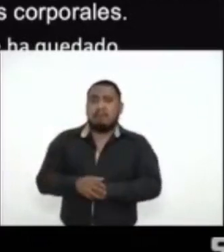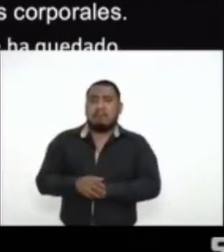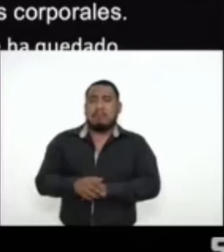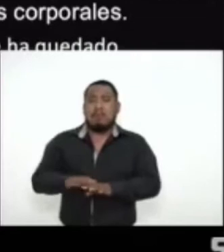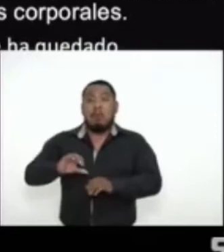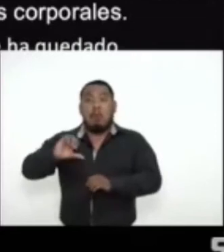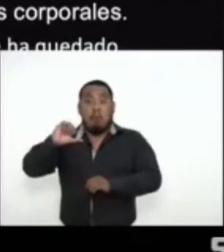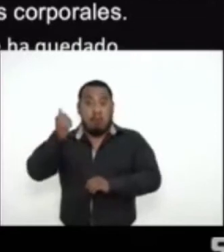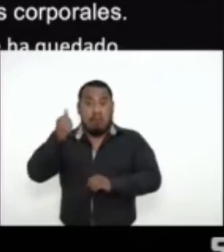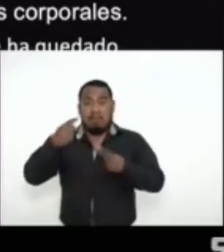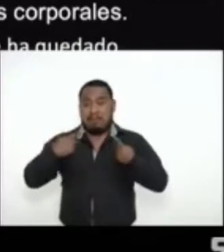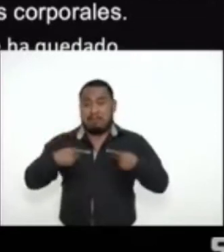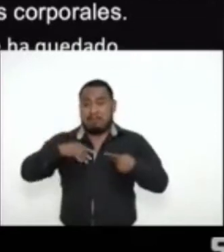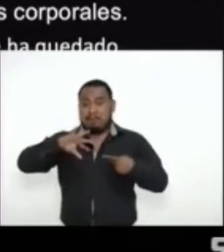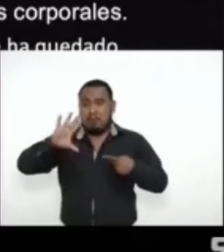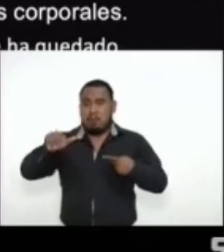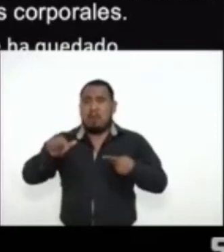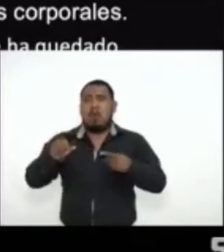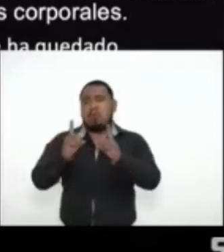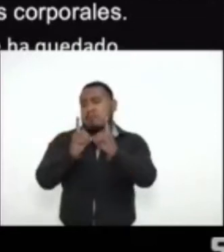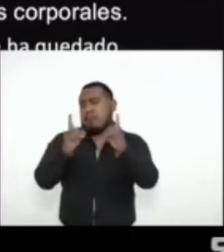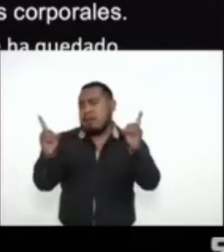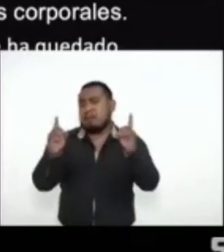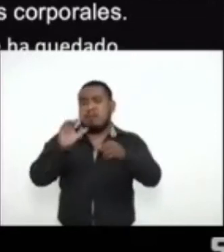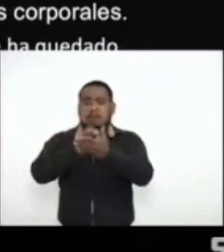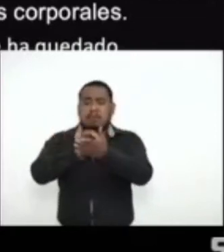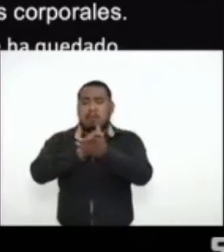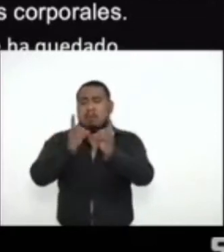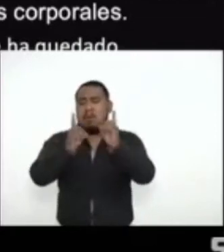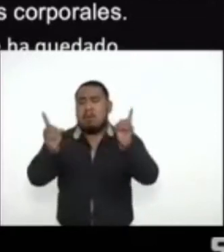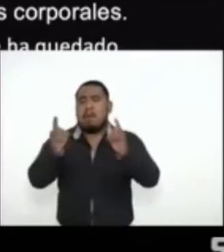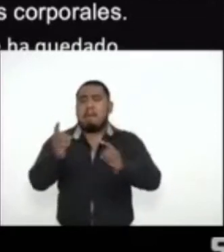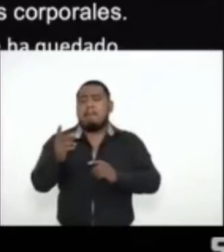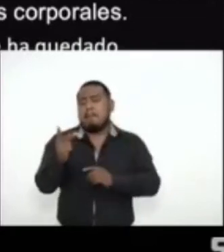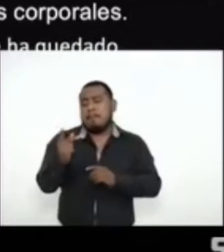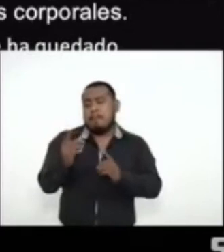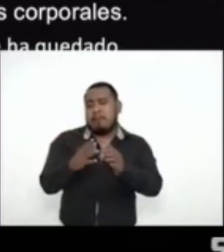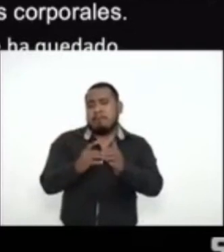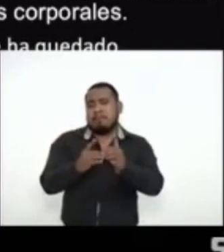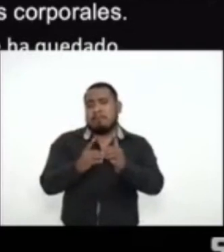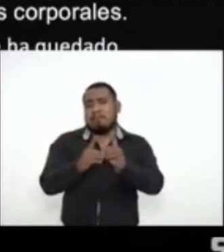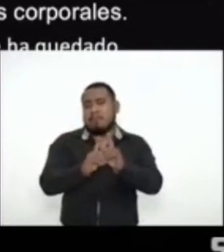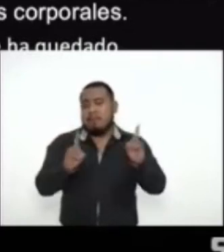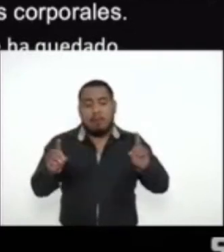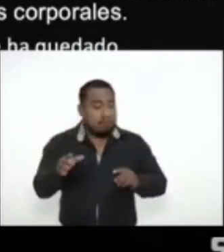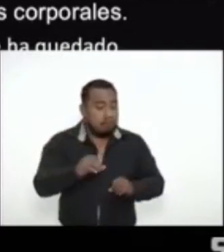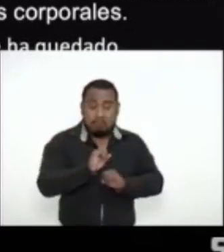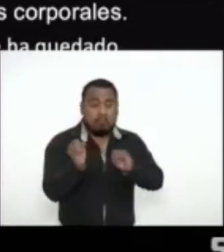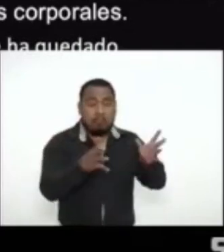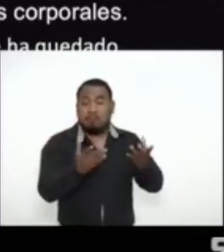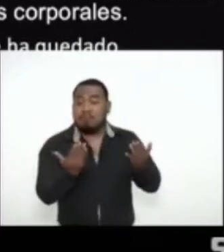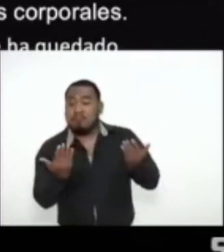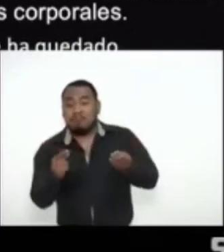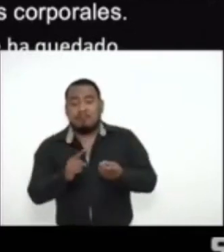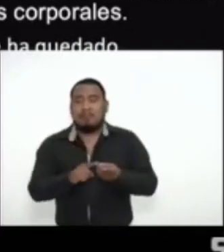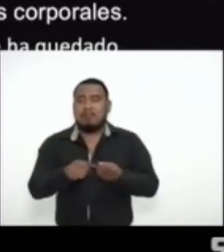hay otra pérdida, llámese divorcio, la pérdida de mi mascota, se me escapó y se me perdió la mascota, entro